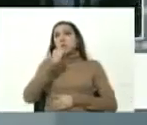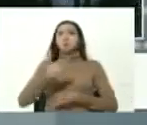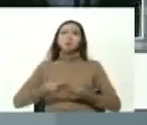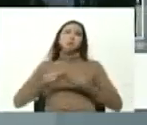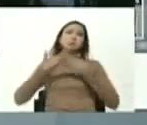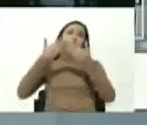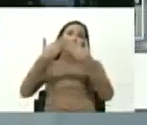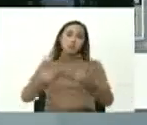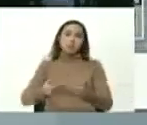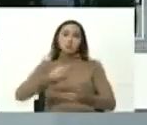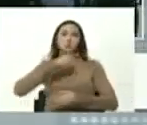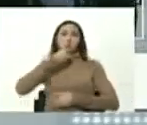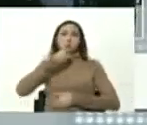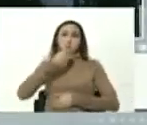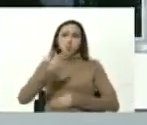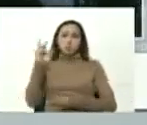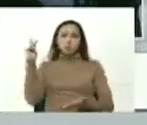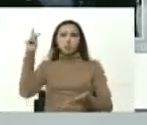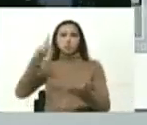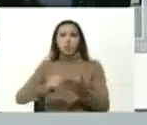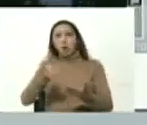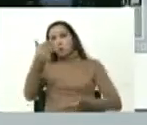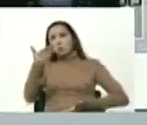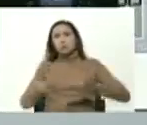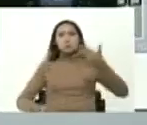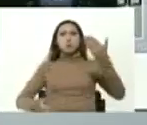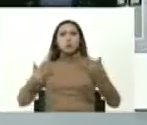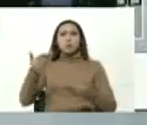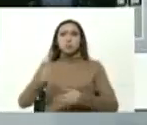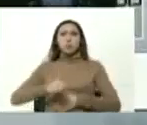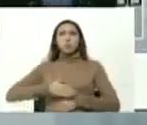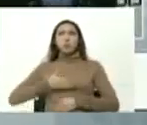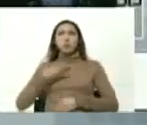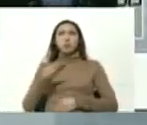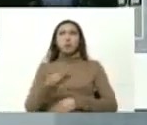llevar esto a buen puerto, con el mayor equilibrio posible.